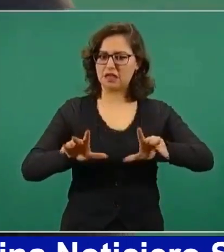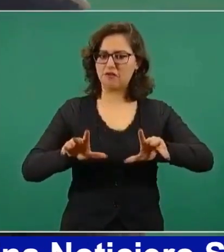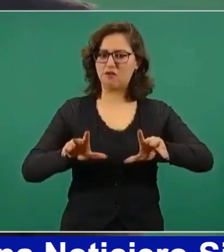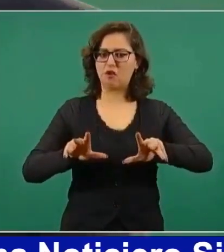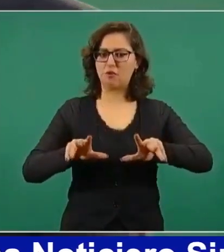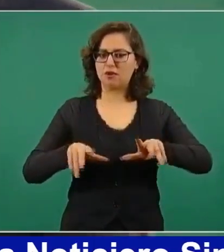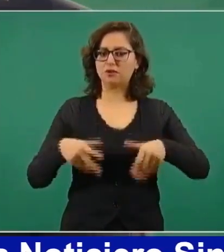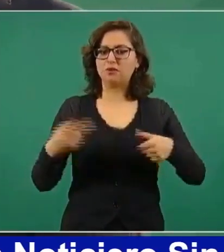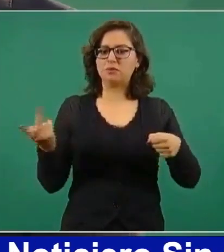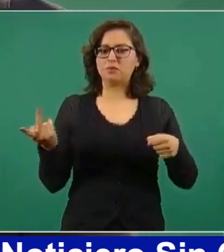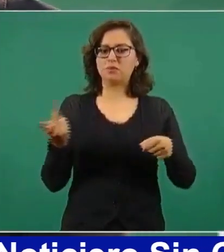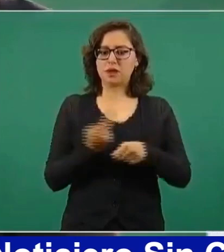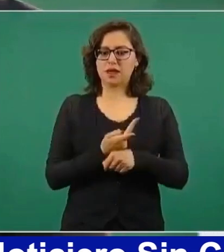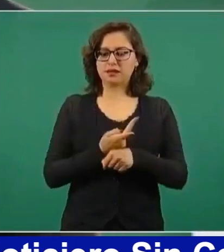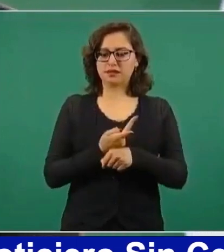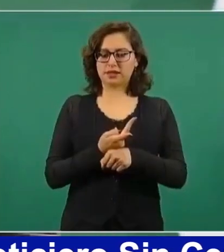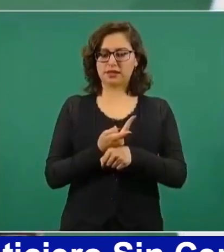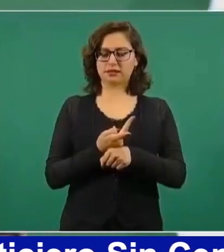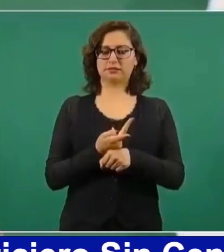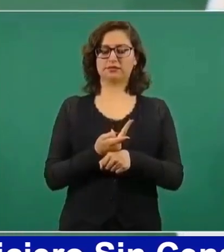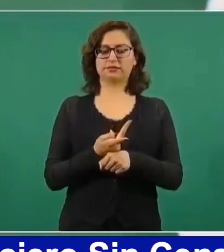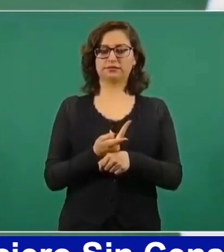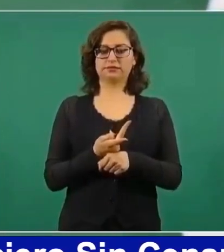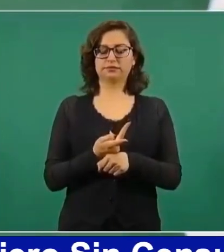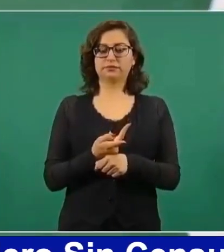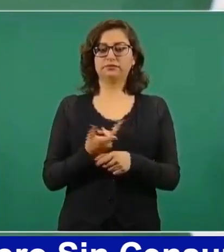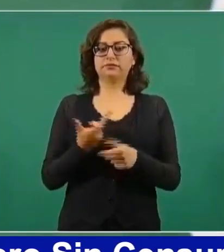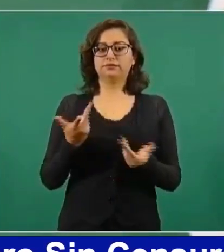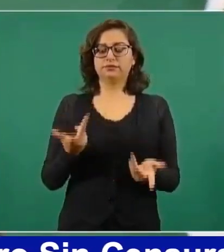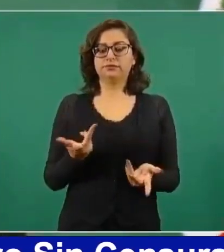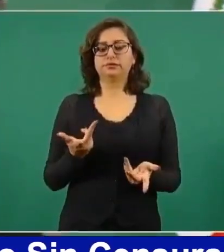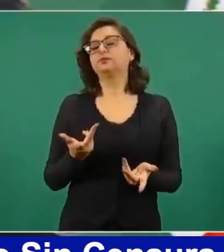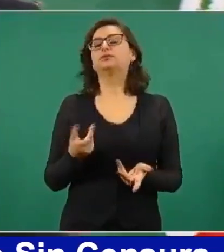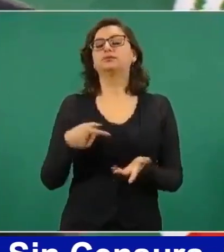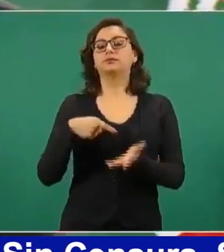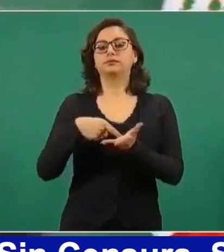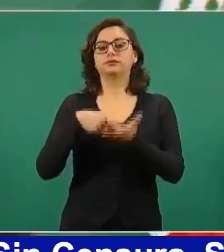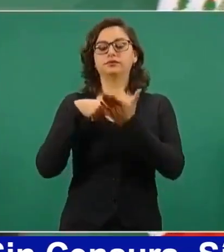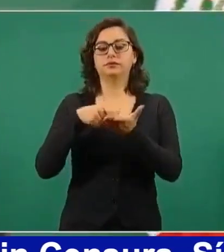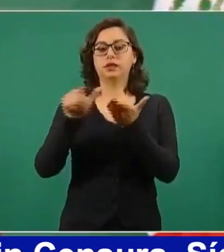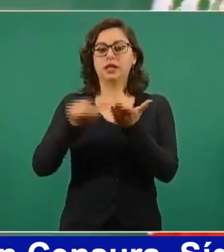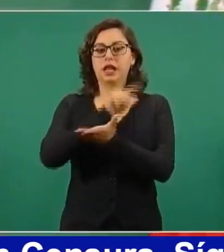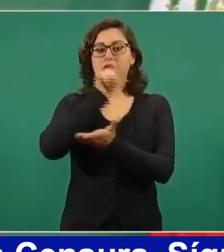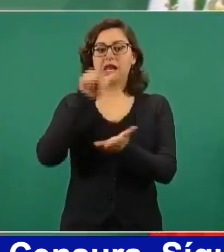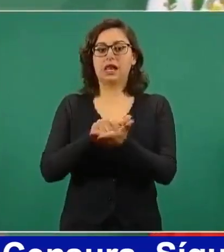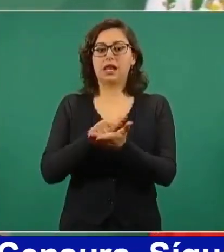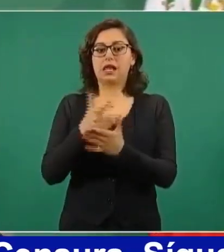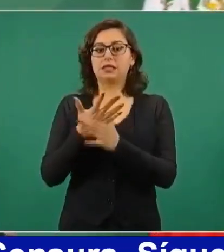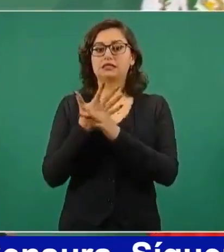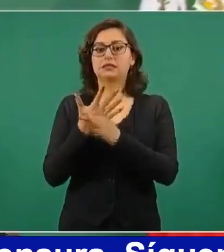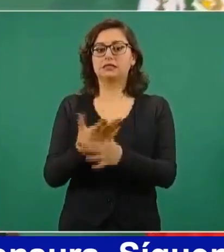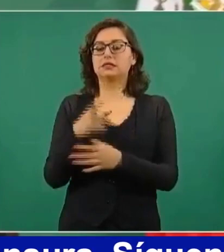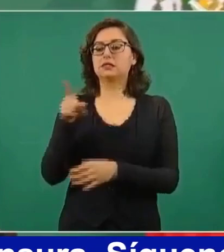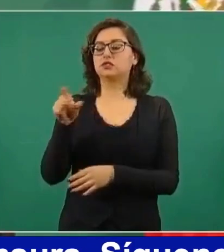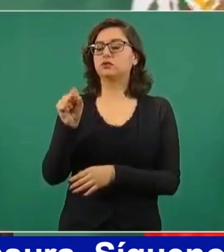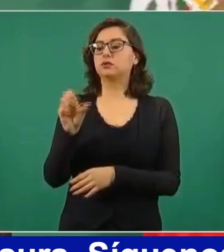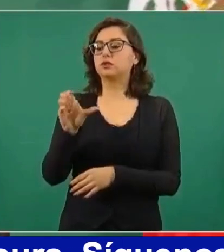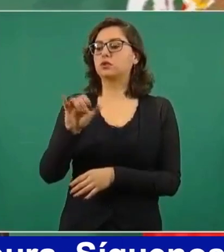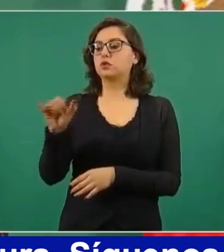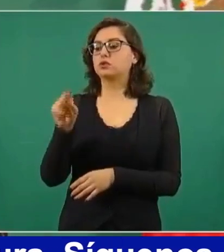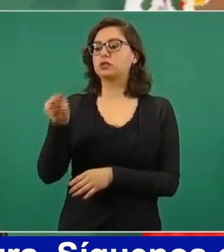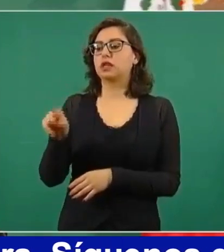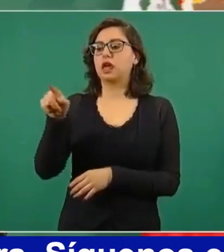se van a tener defensores de oficio del Poder Judicial